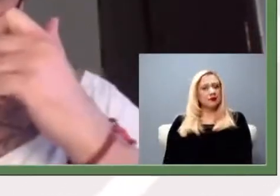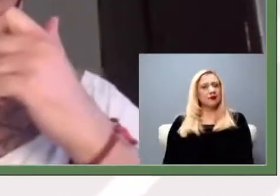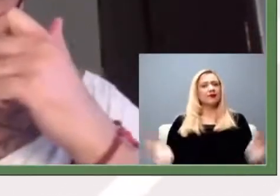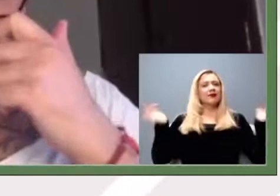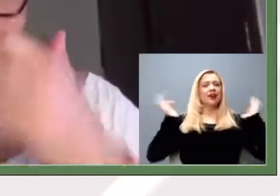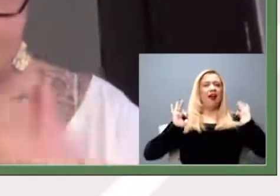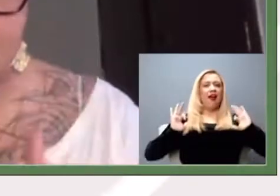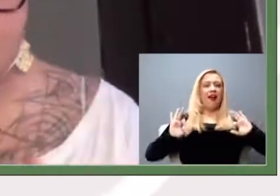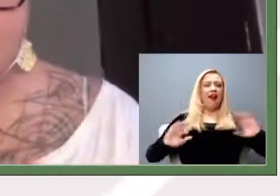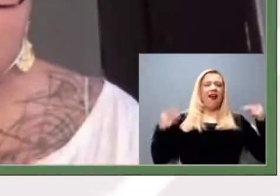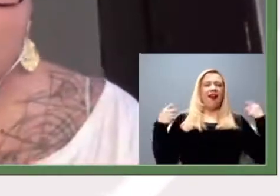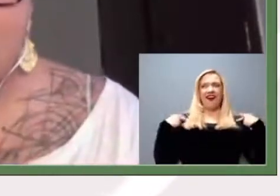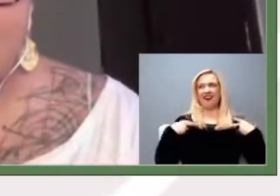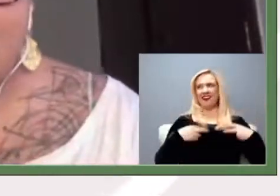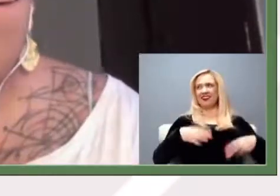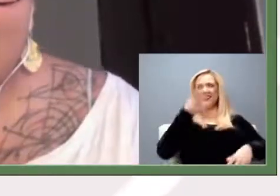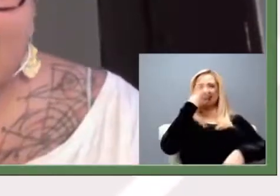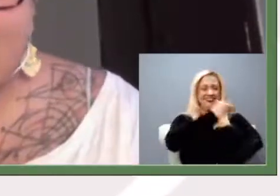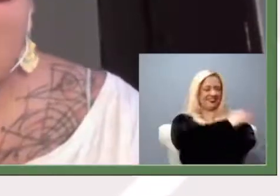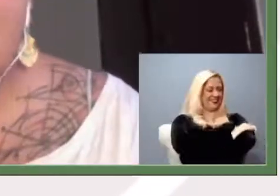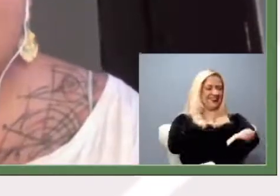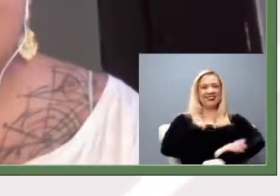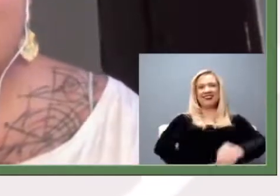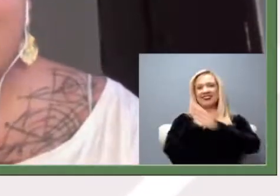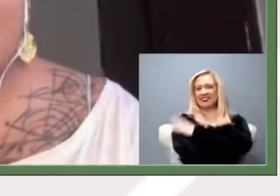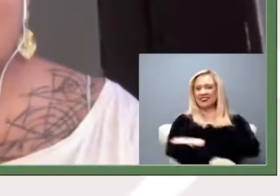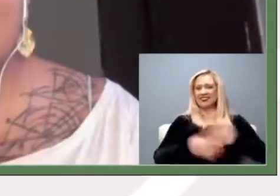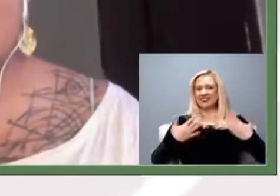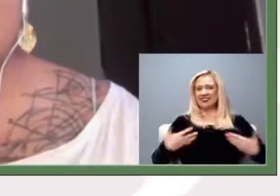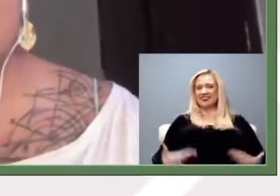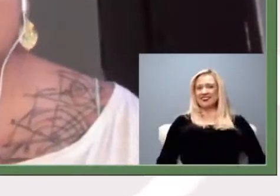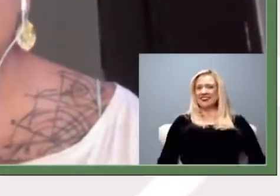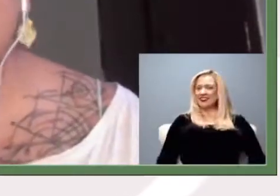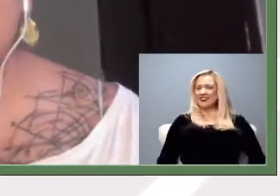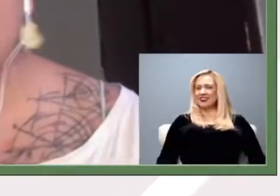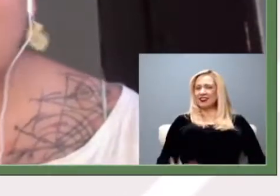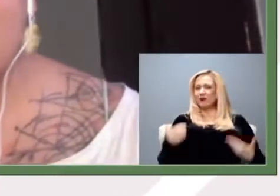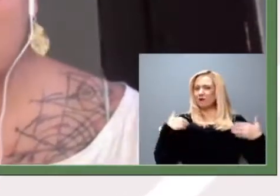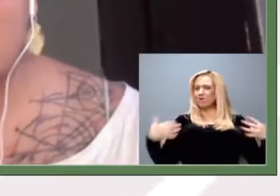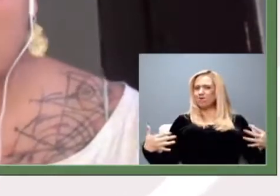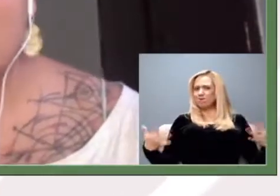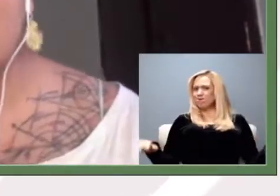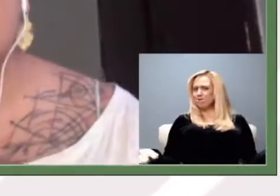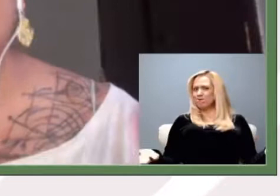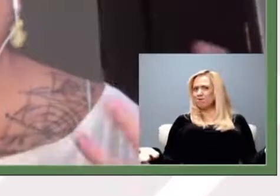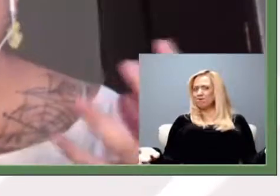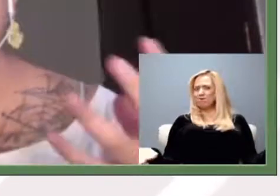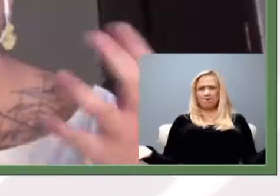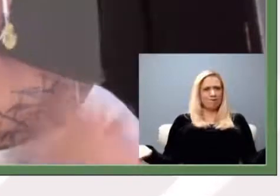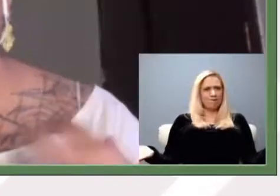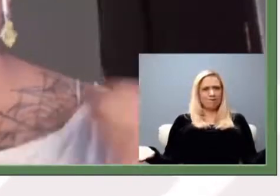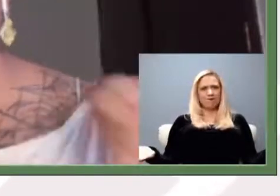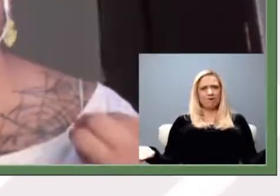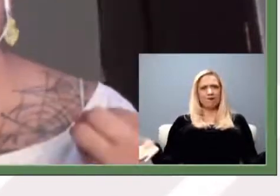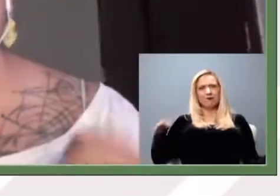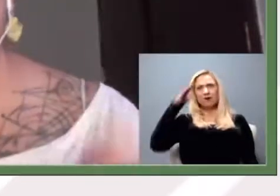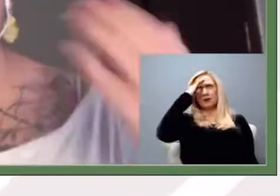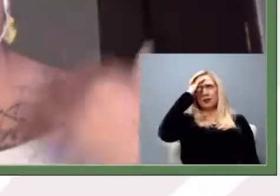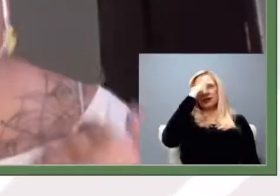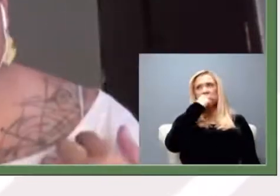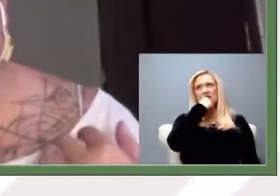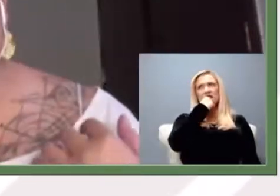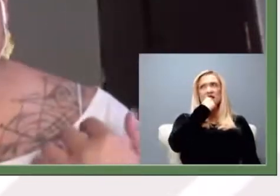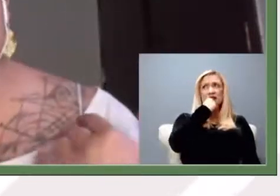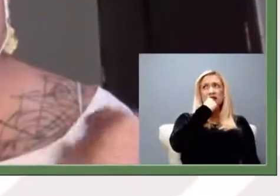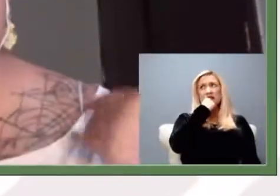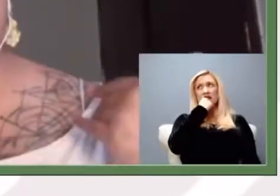comodidad, de llegar a sentirnos dignas a partir de este cuestionamiento, no solo a nosotras, o sea, dejar de cuestionar solamente para un